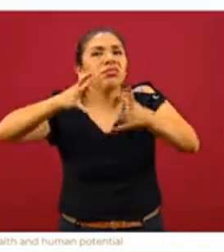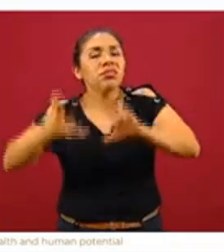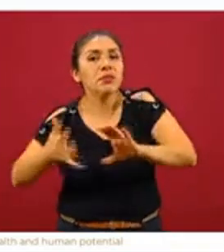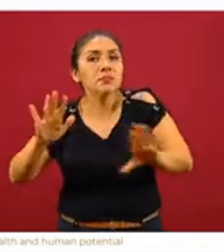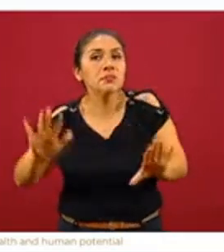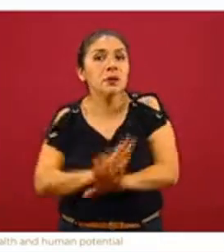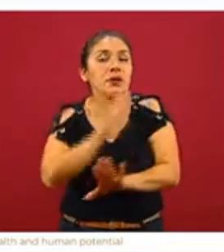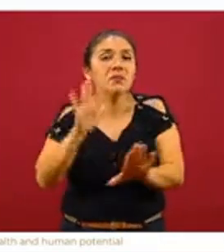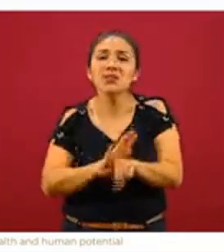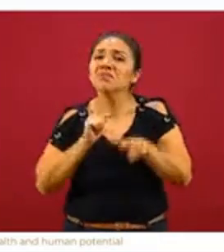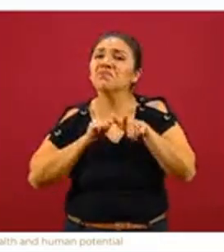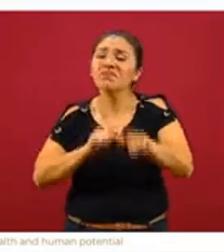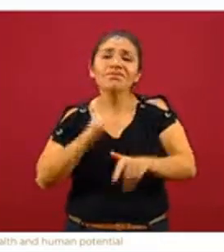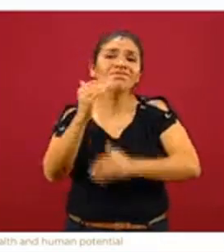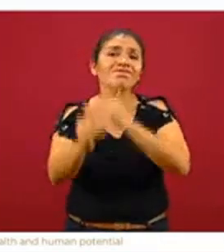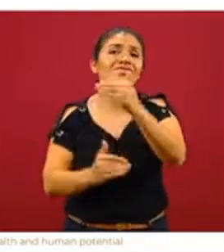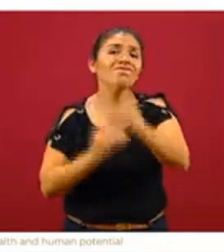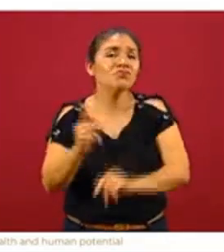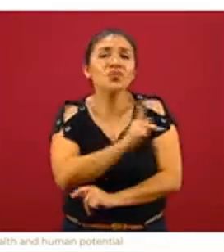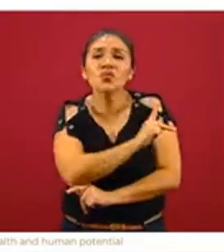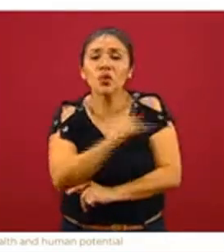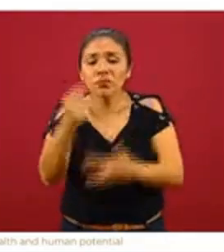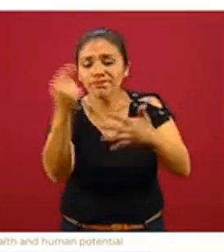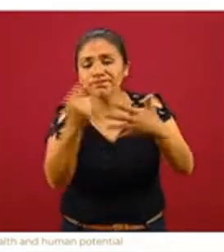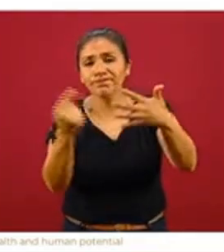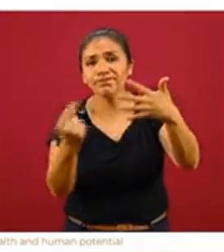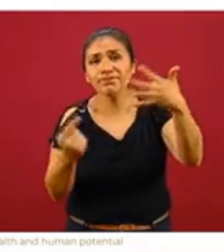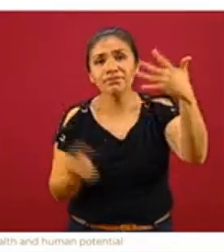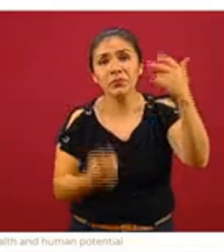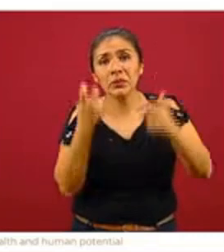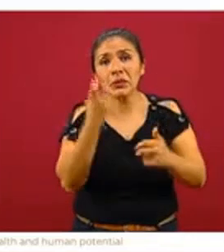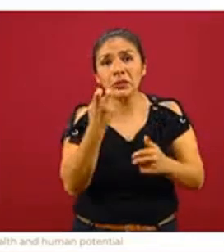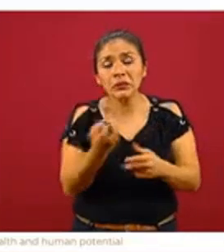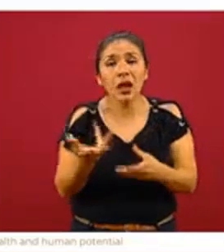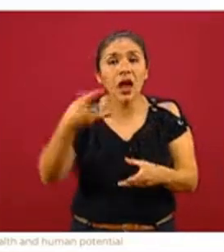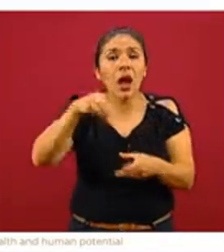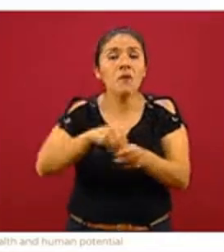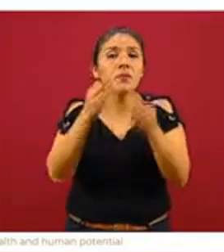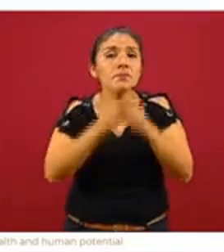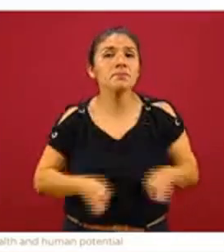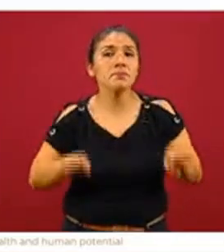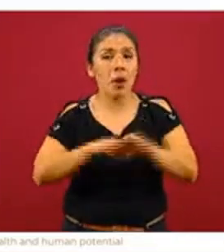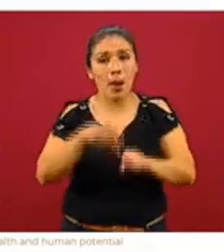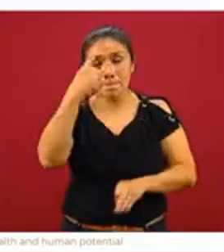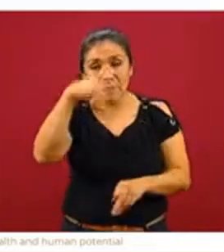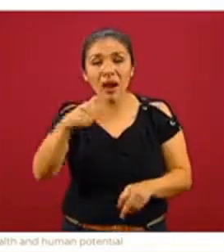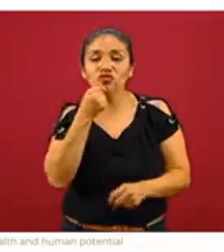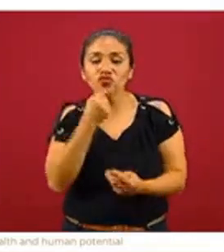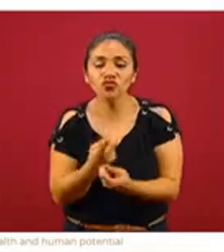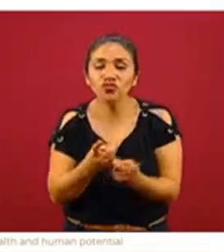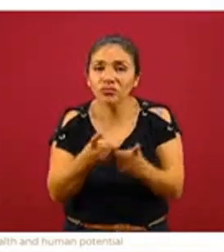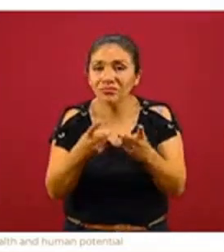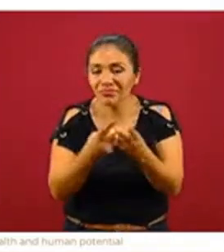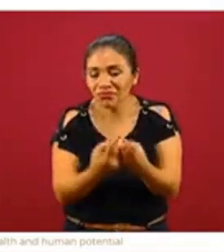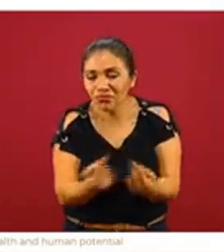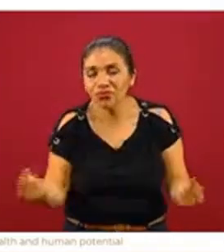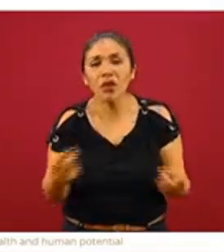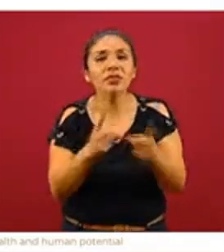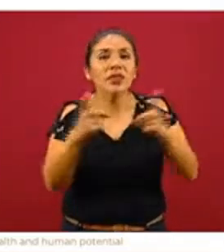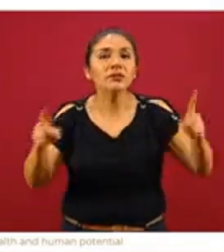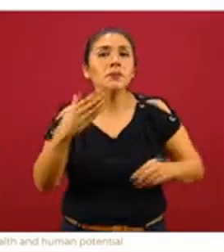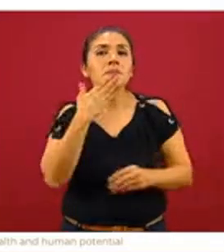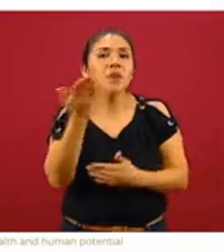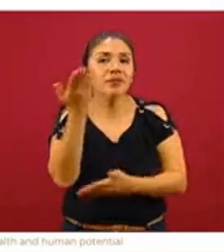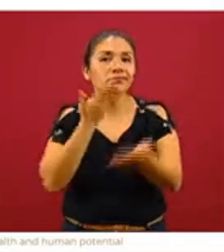seguirá alterando todos estos componentes esenciales para el desarrollo y el bienestar de nuestros niños y